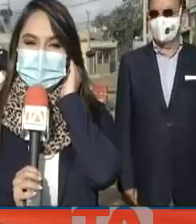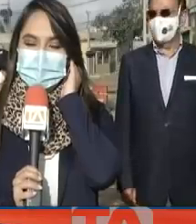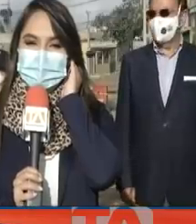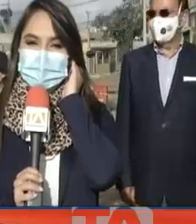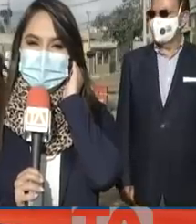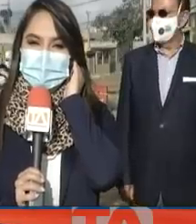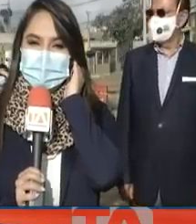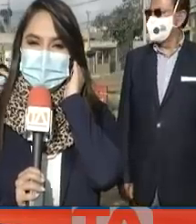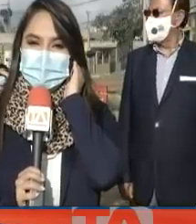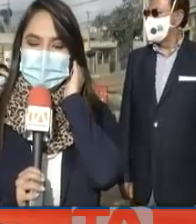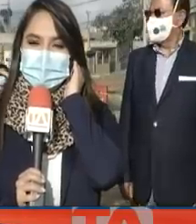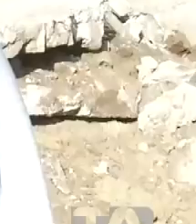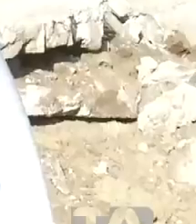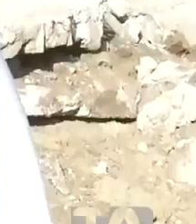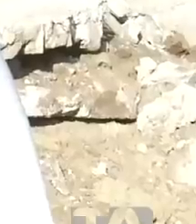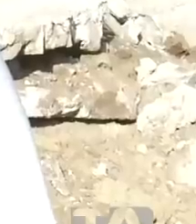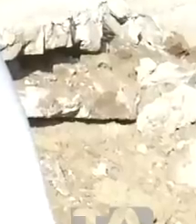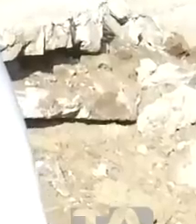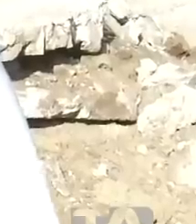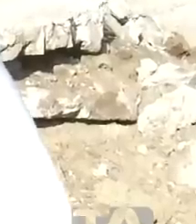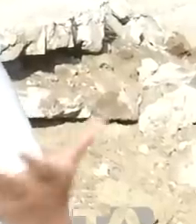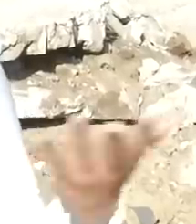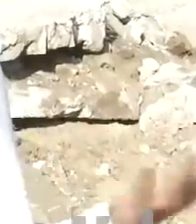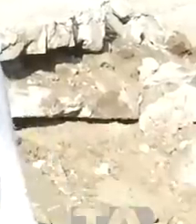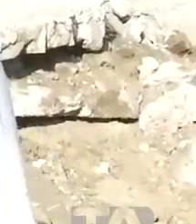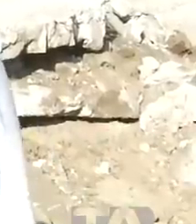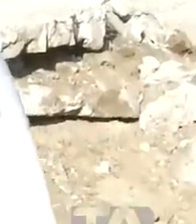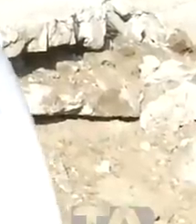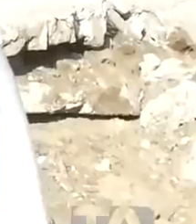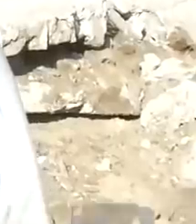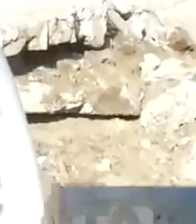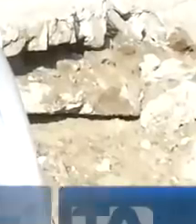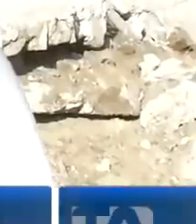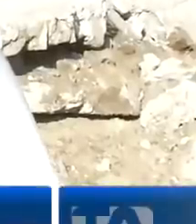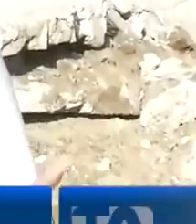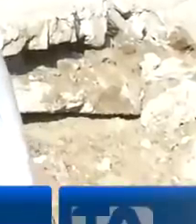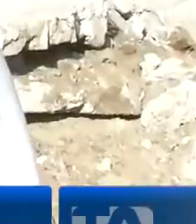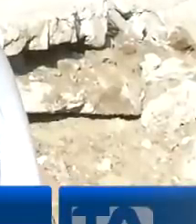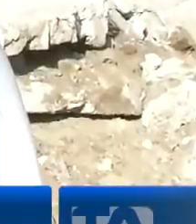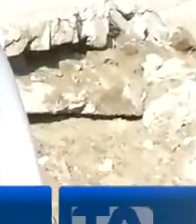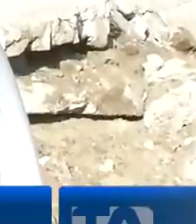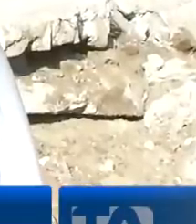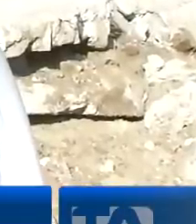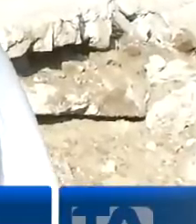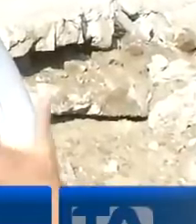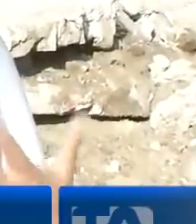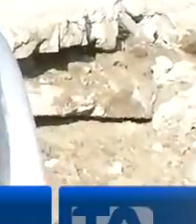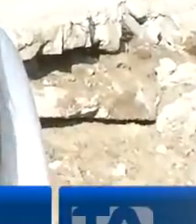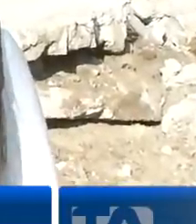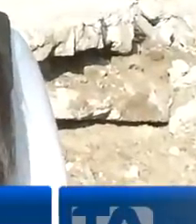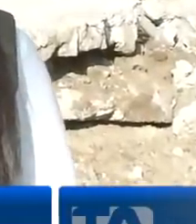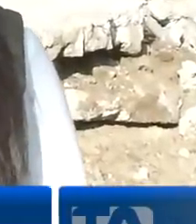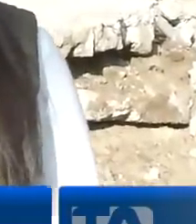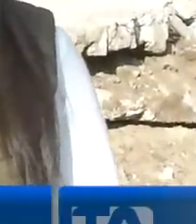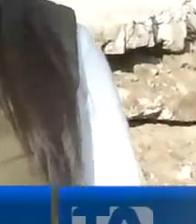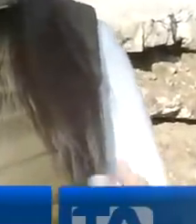¿Qué tal, compañeras, amigos televidentes? Muy buenos días. Bueno, en realidad los moradores de aquí de este sector están muy preocupados, están consternados tras